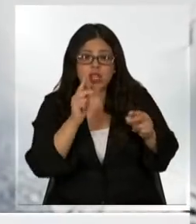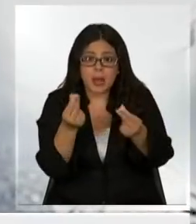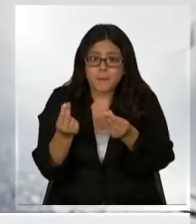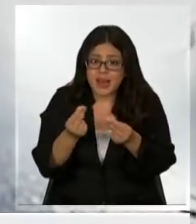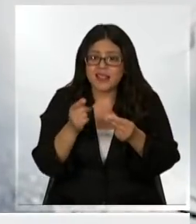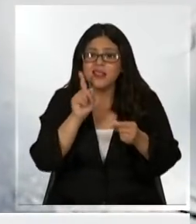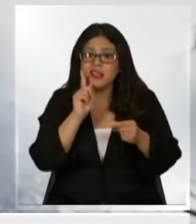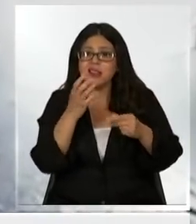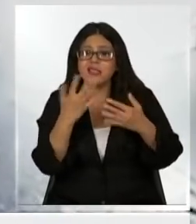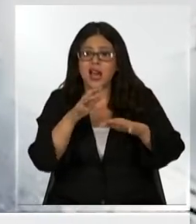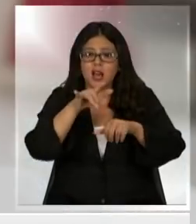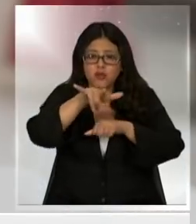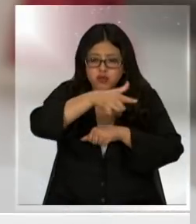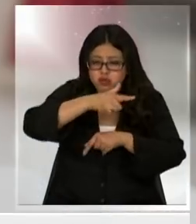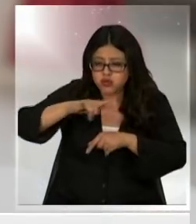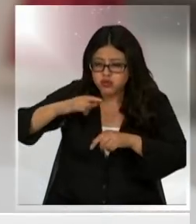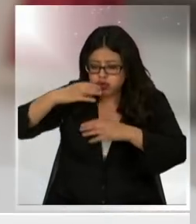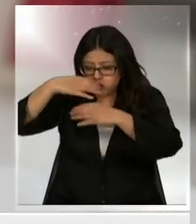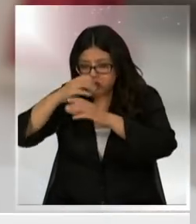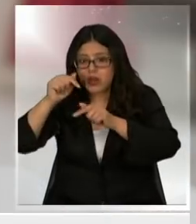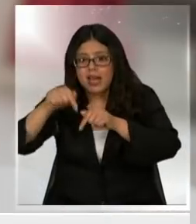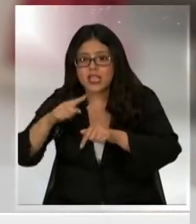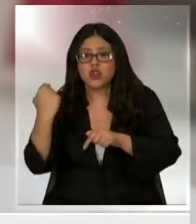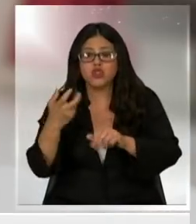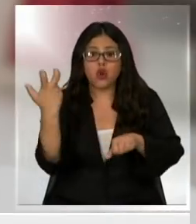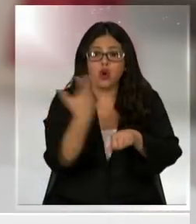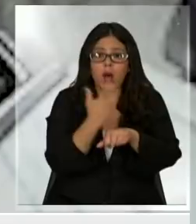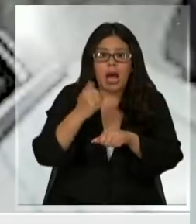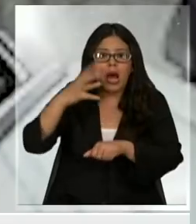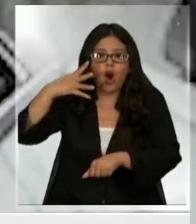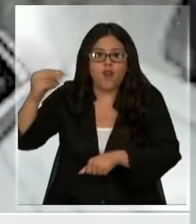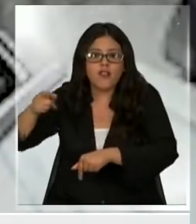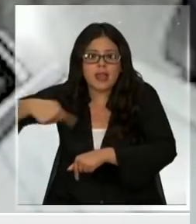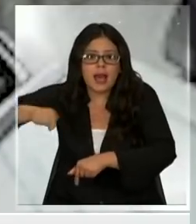cámaras aéreas y aquí uno sufre un portonazo, sufre un robo y se olvidó.